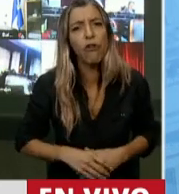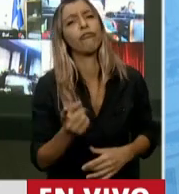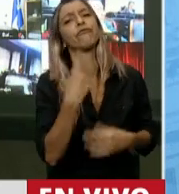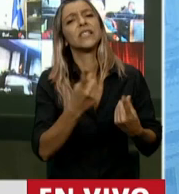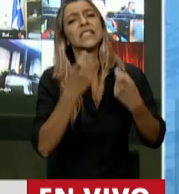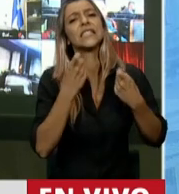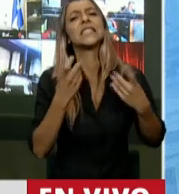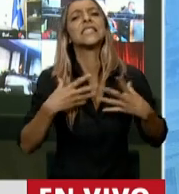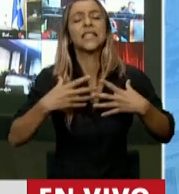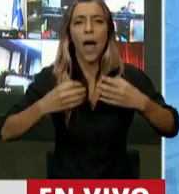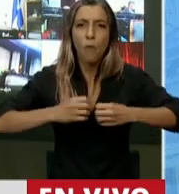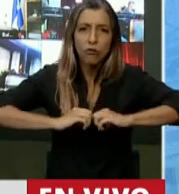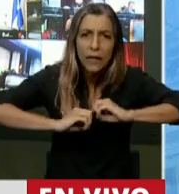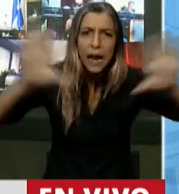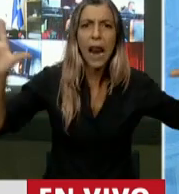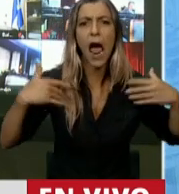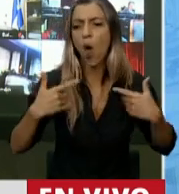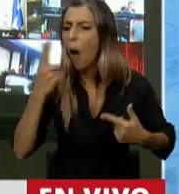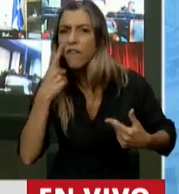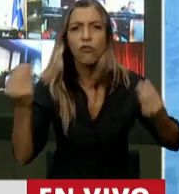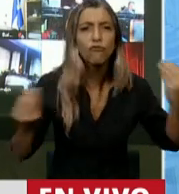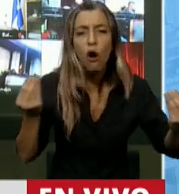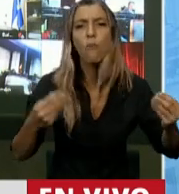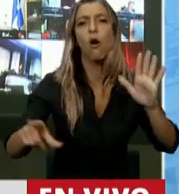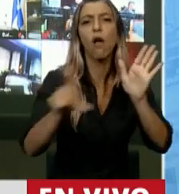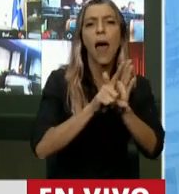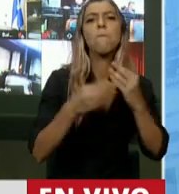más oscuridad. Necesitamos una nueva ley